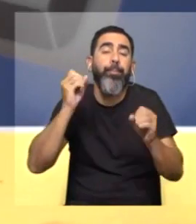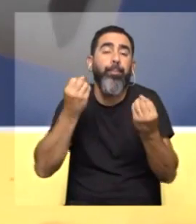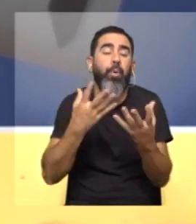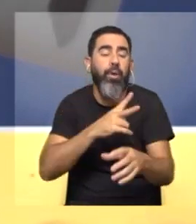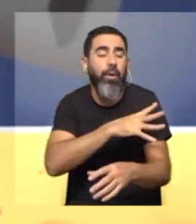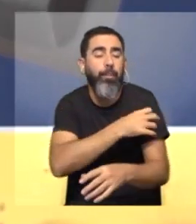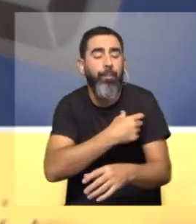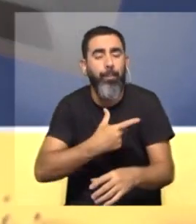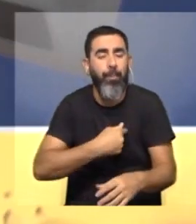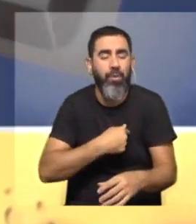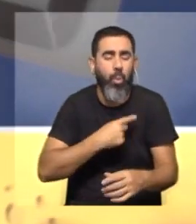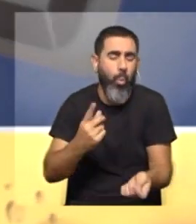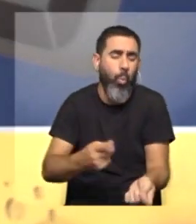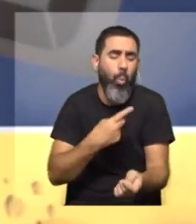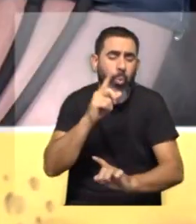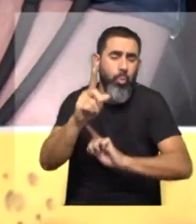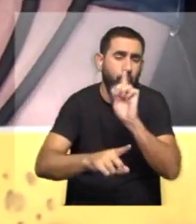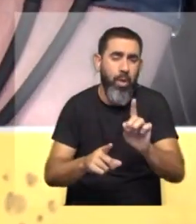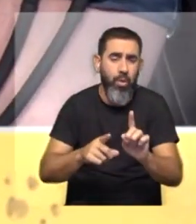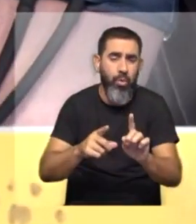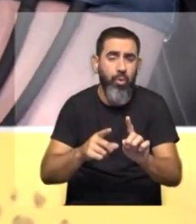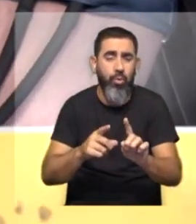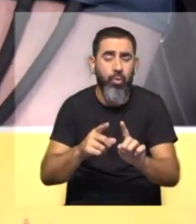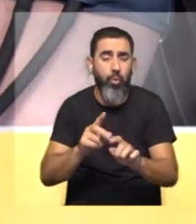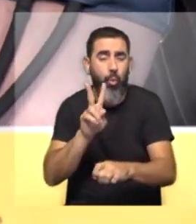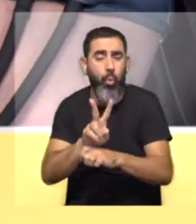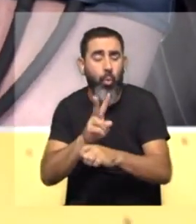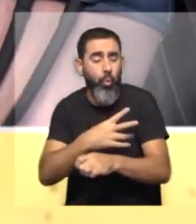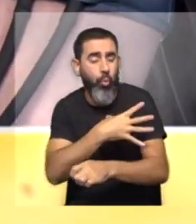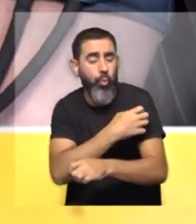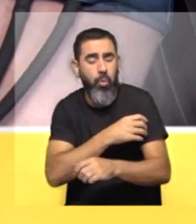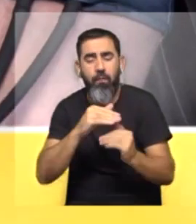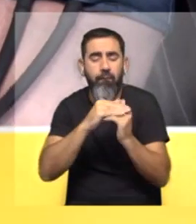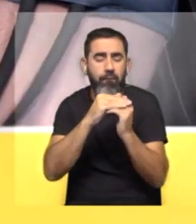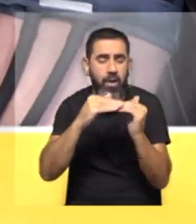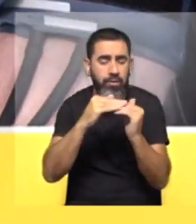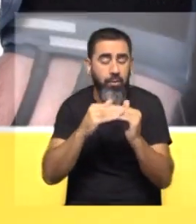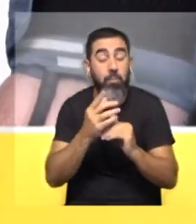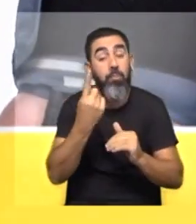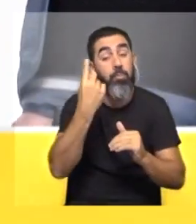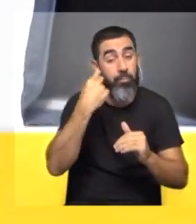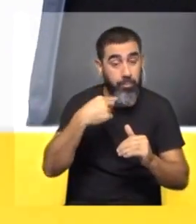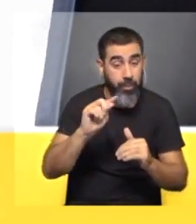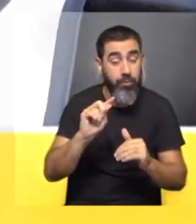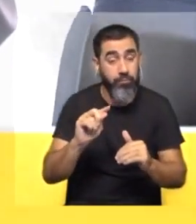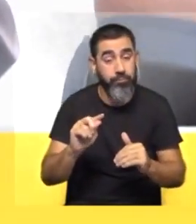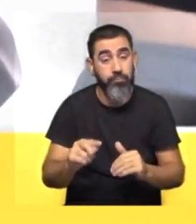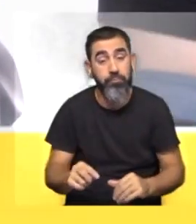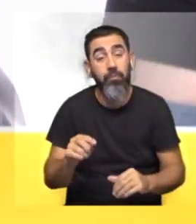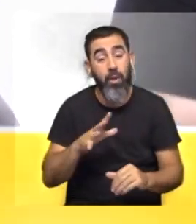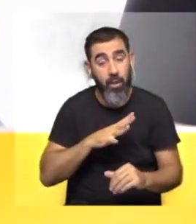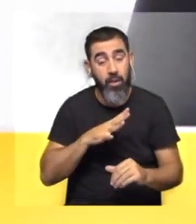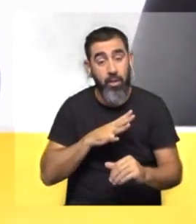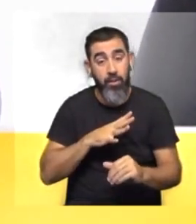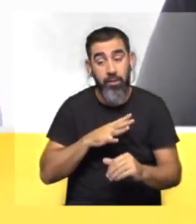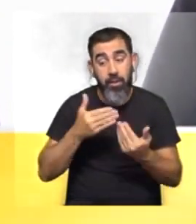Estamos acostumbradísimos en general a que el control de presión es algo básico y, sin embargo, bueno, todo esto se cae